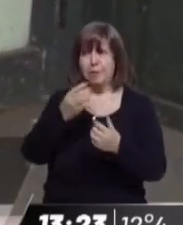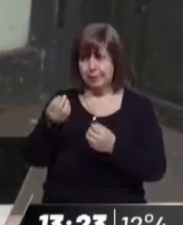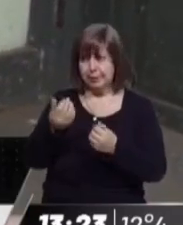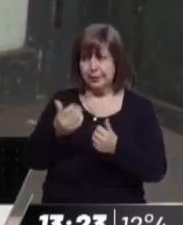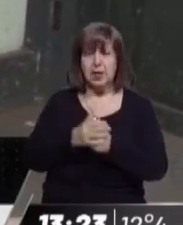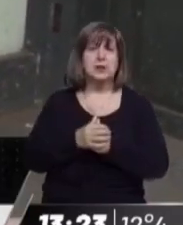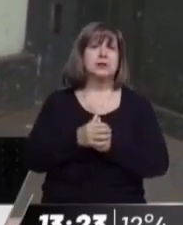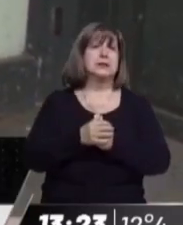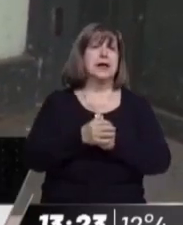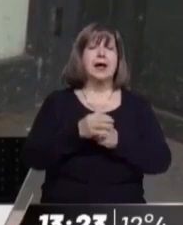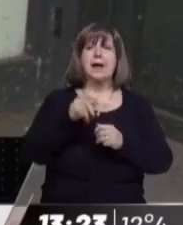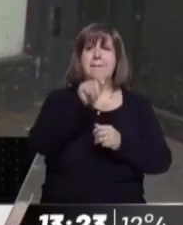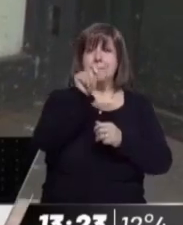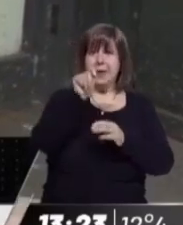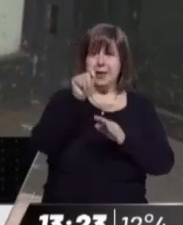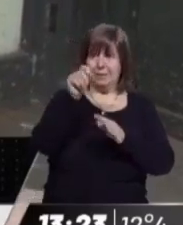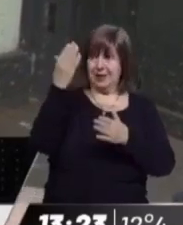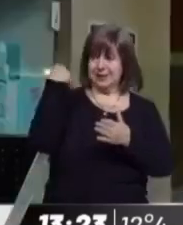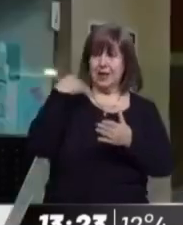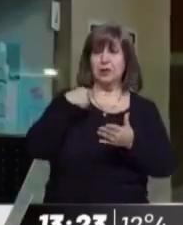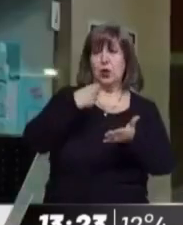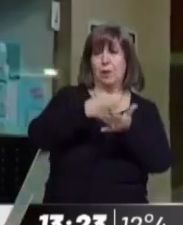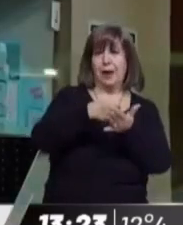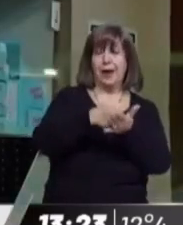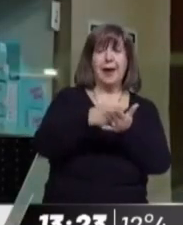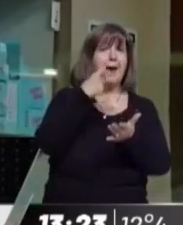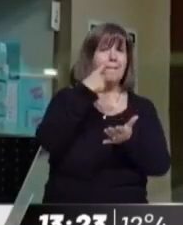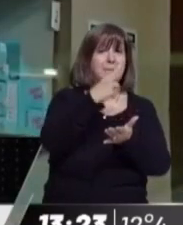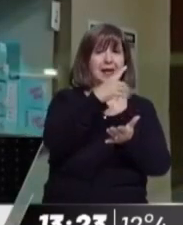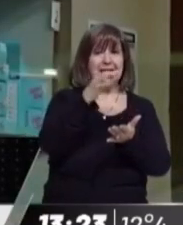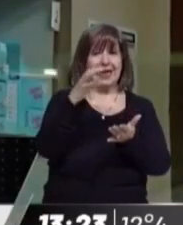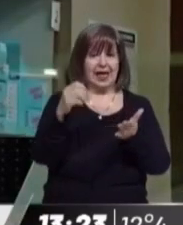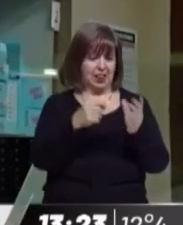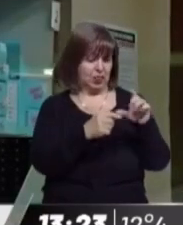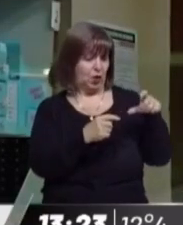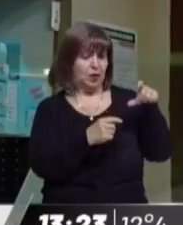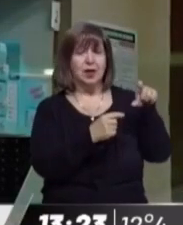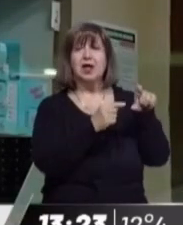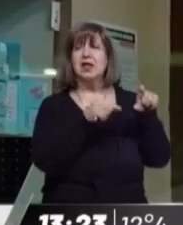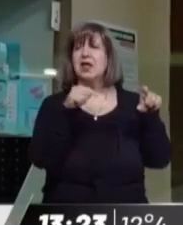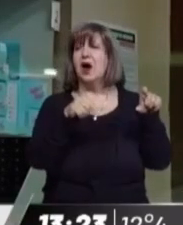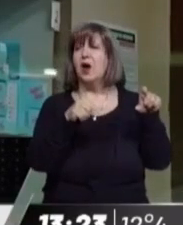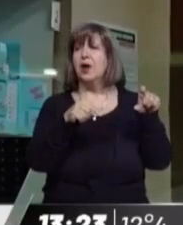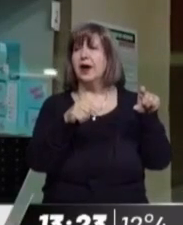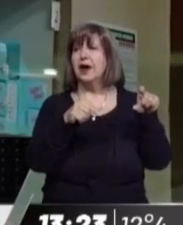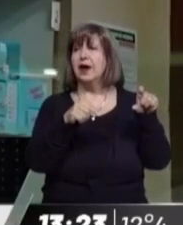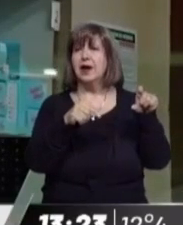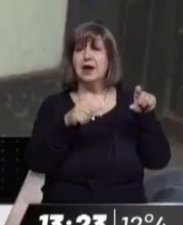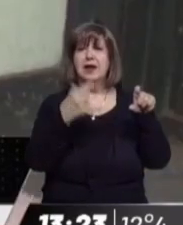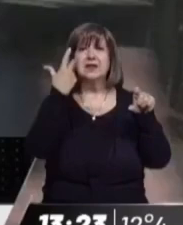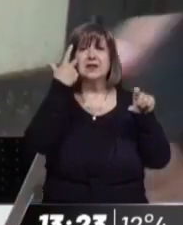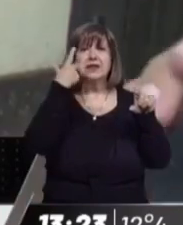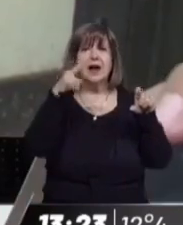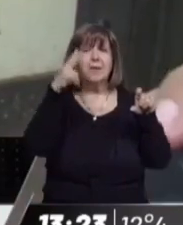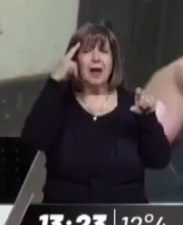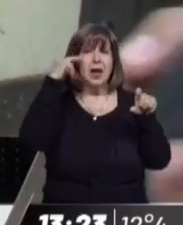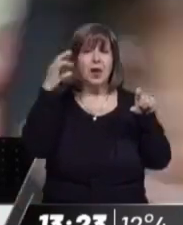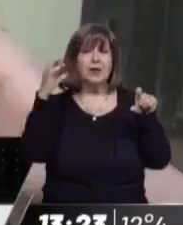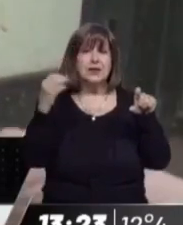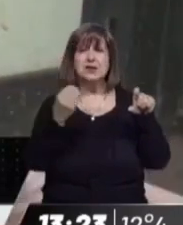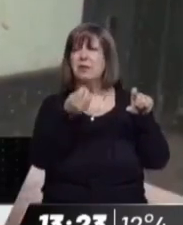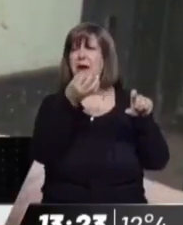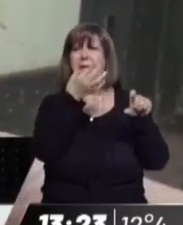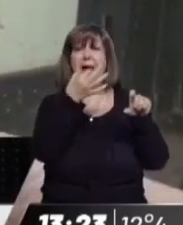no el mes pasado pagué 15 por esto mismo pagaste 100 y ahora 3900 y para qué es esta